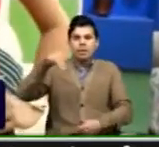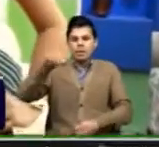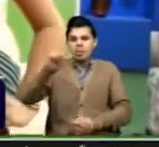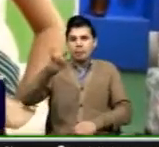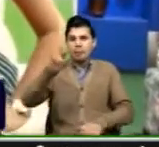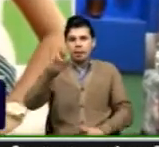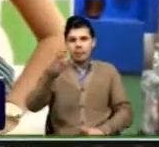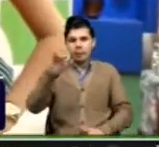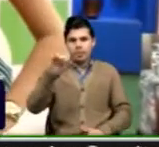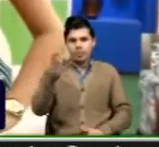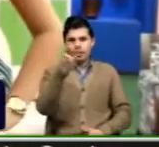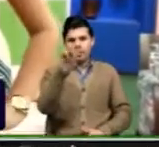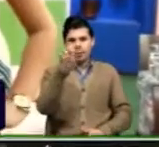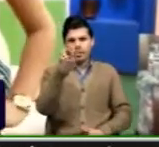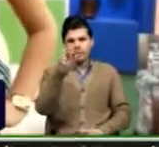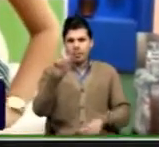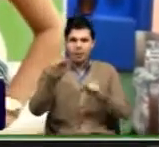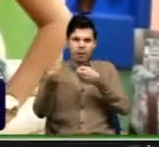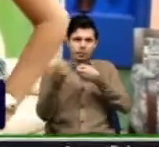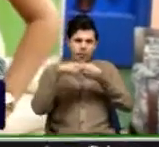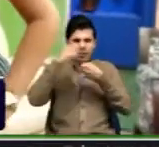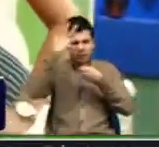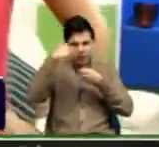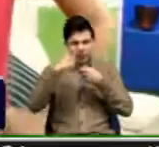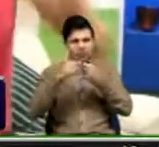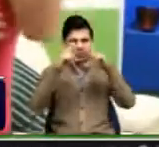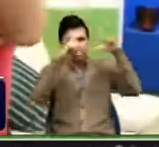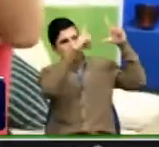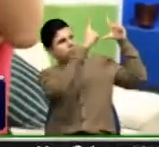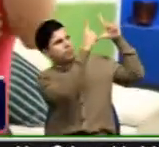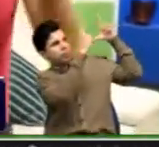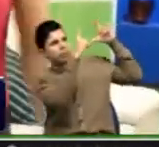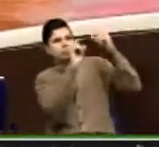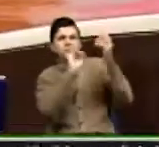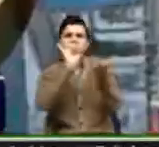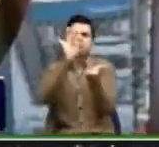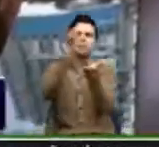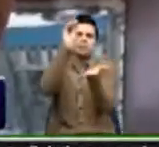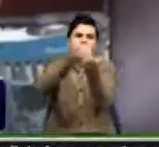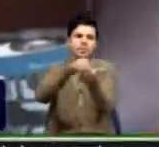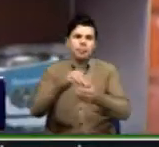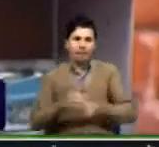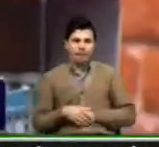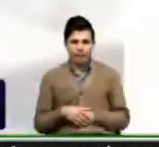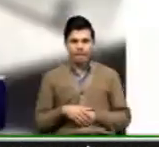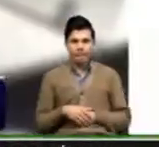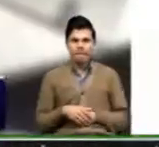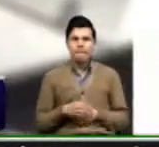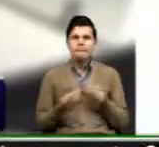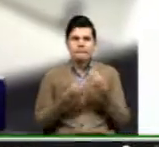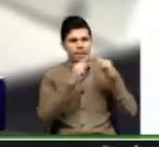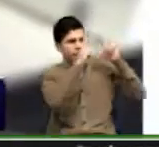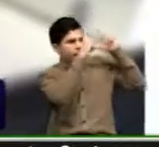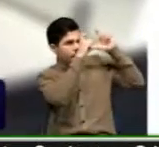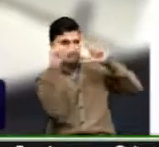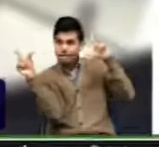Mauricio Rivera, simplemente inscríbanse a través de las redes sociales, se toman la selfie y listo. Simplemente debes tomarte una selfie frente